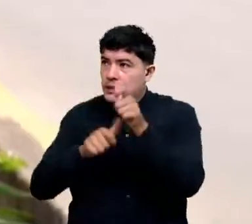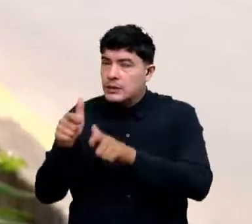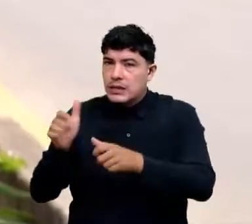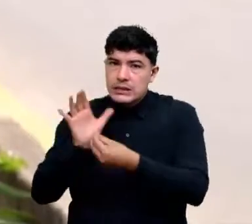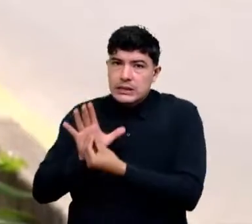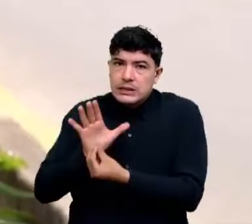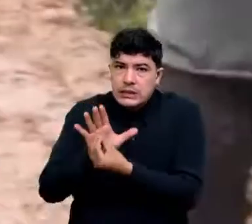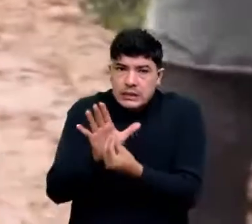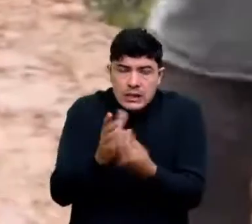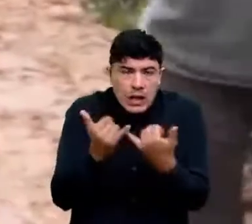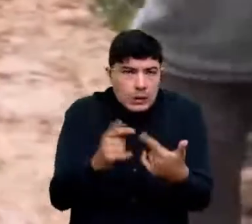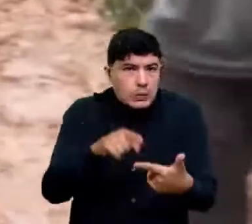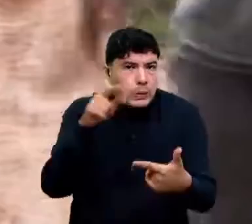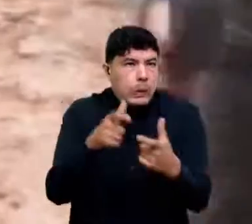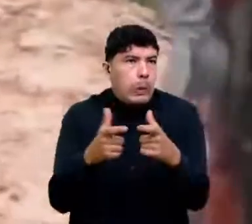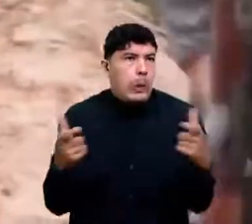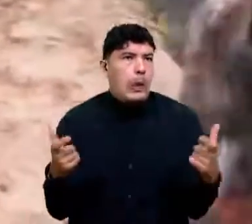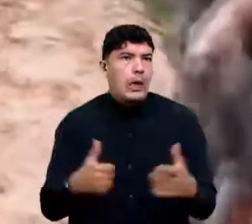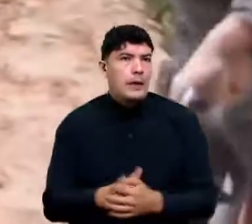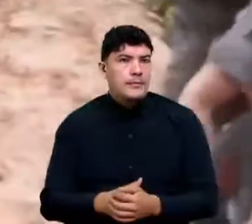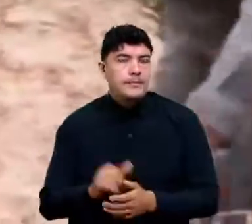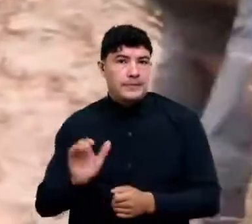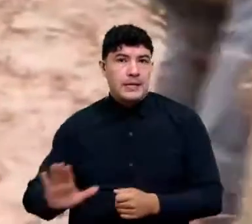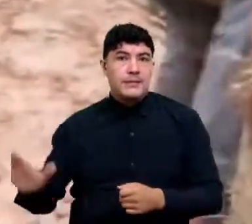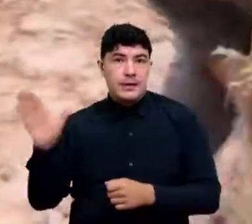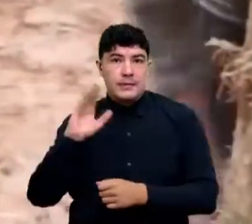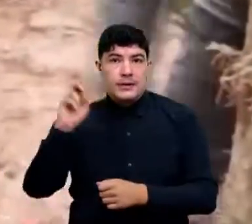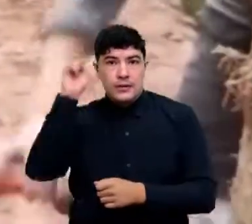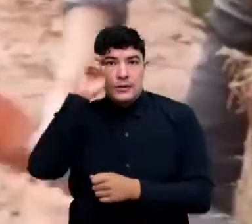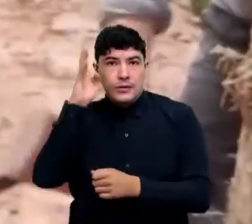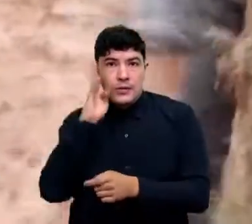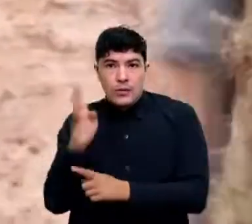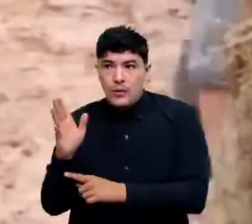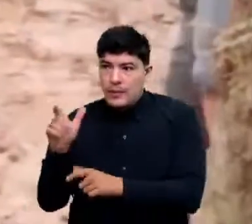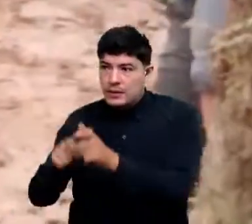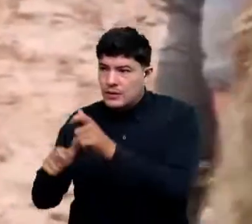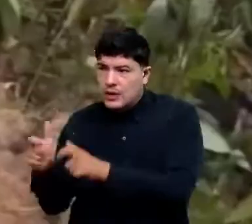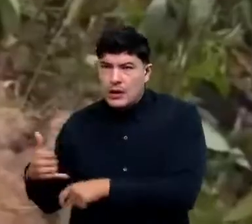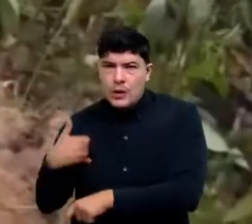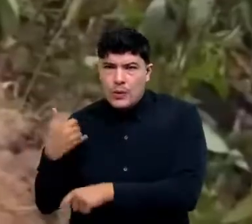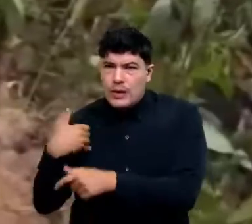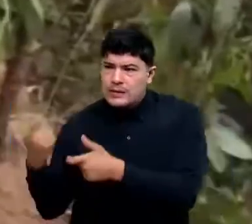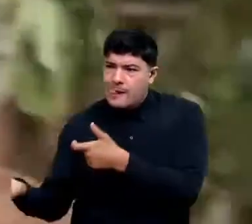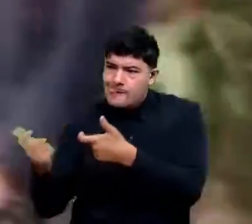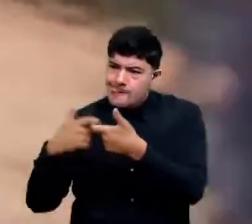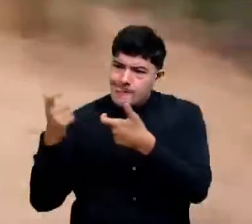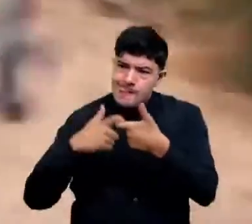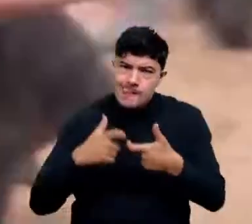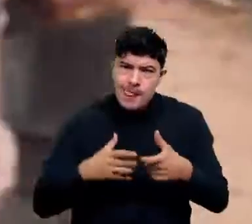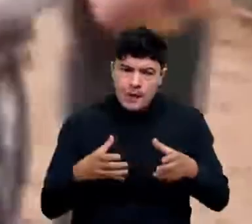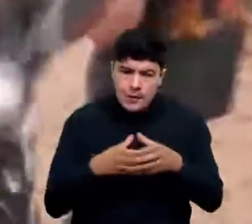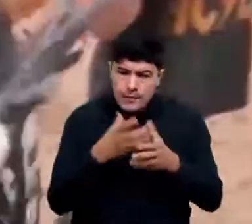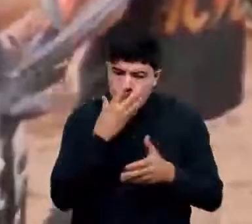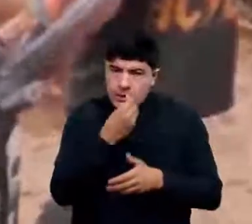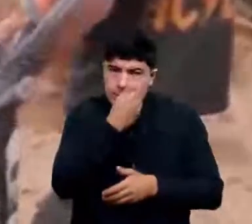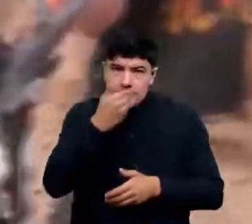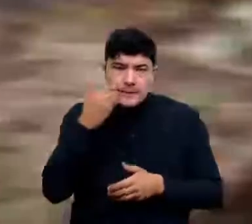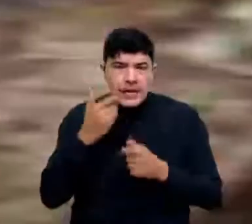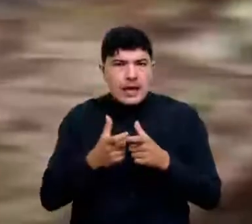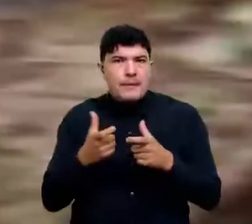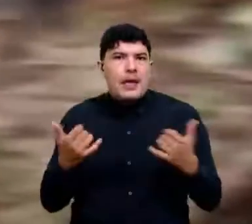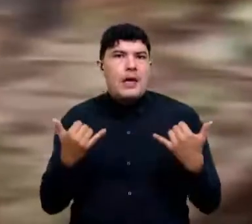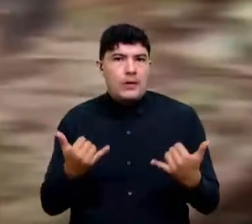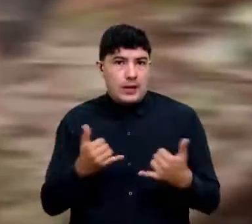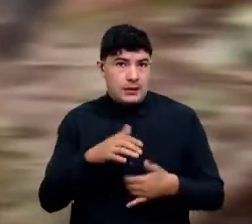desplazadas. En Norte de Santander, los casos de reclutamiento han ido en aumento. Eso se conoció ante las denuncias